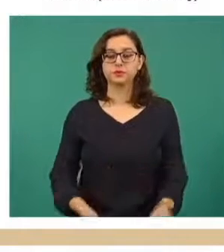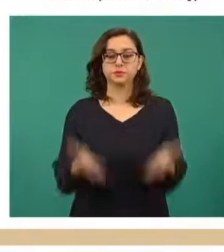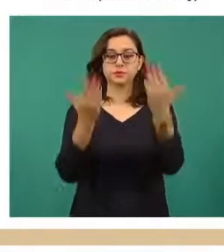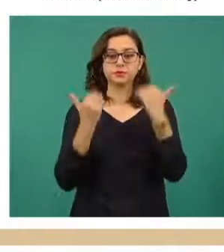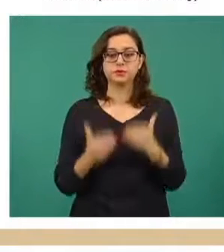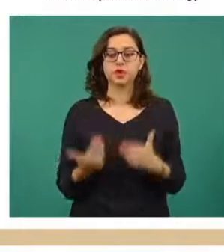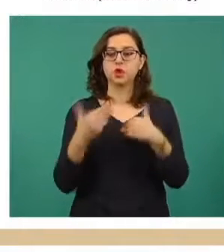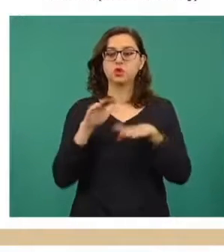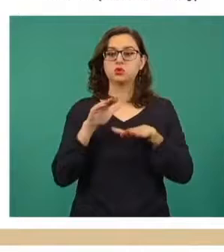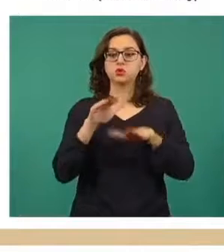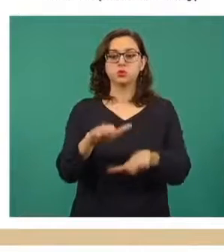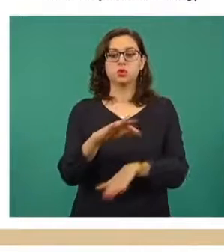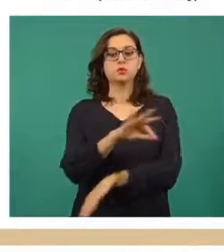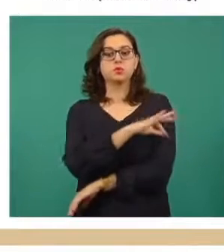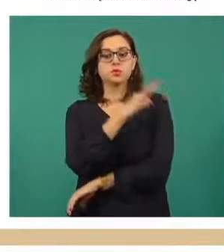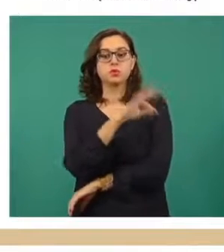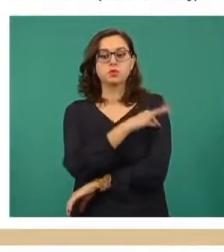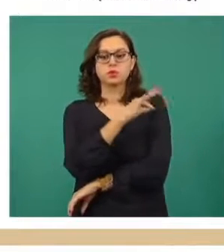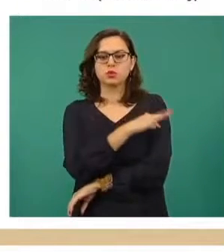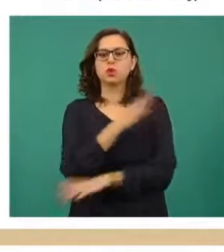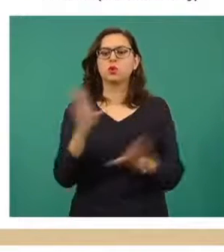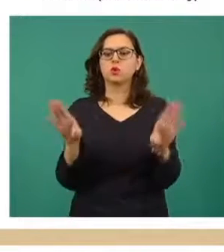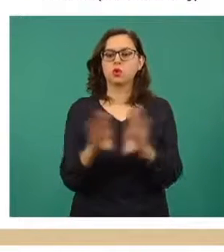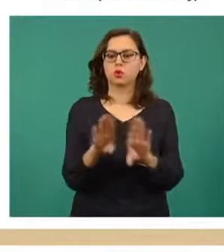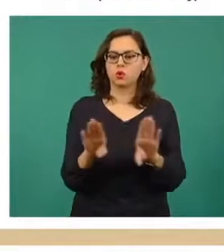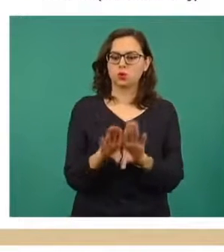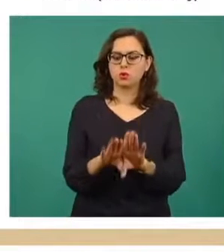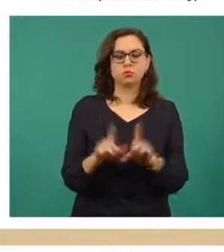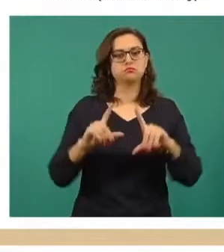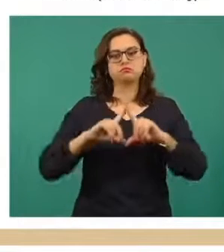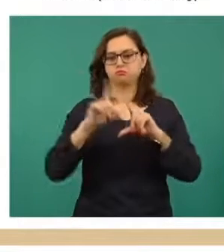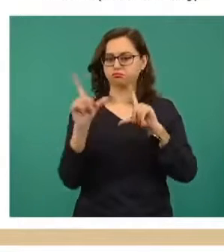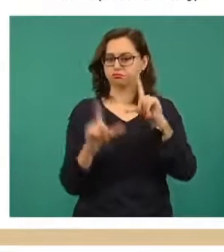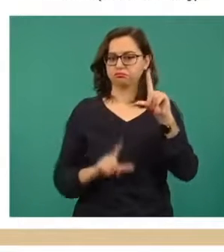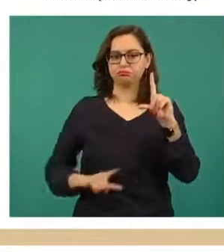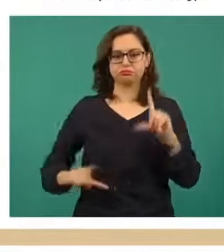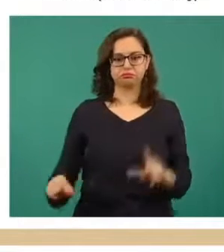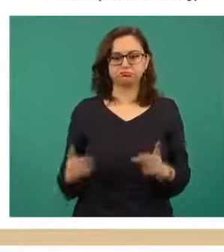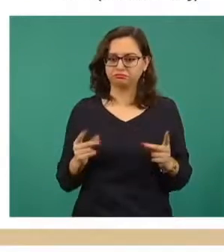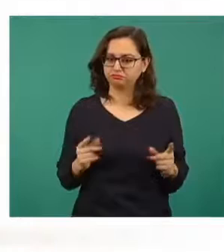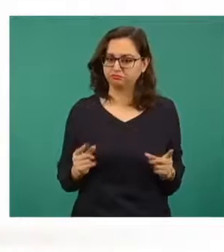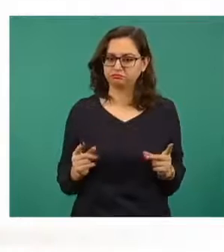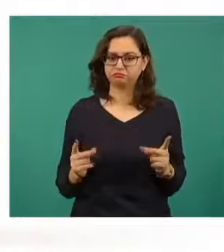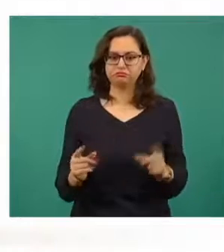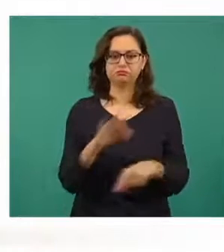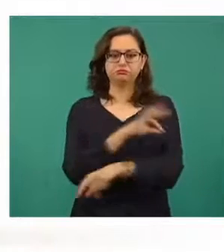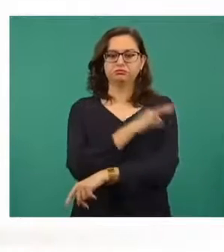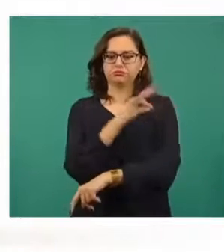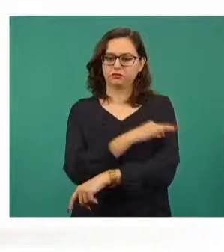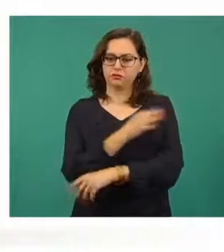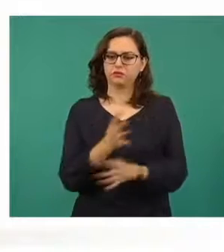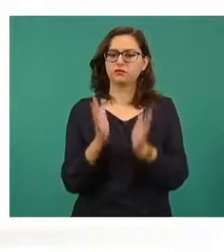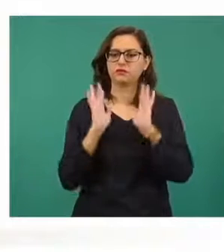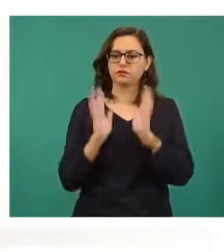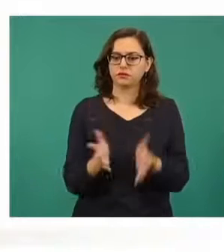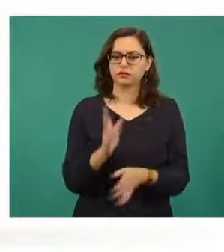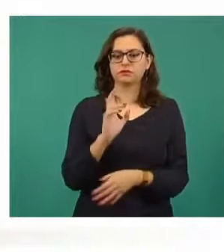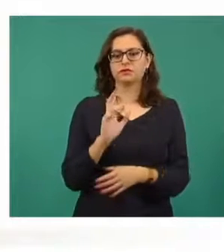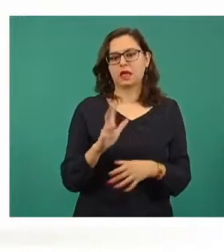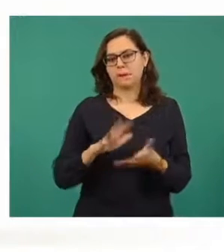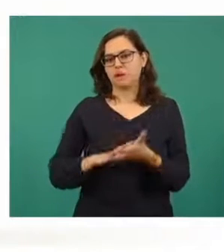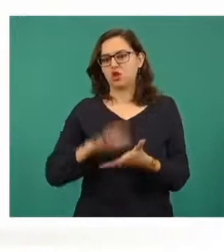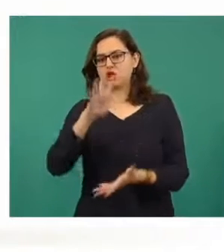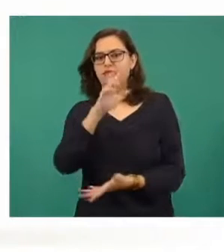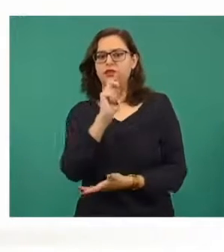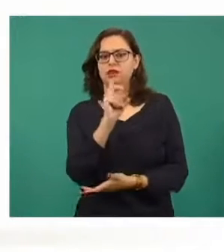vacunación, seguimos cubriendo todo el territorio. Estamos ya en su mayoría en los grupos de edad de 30 y 39